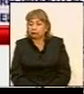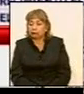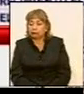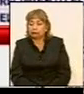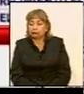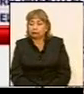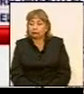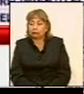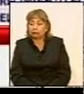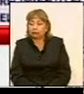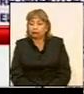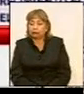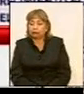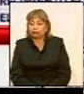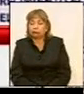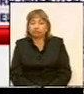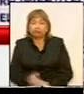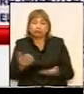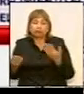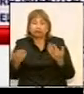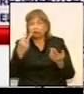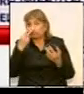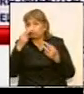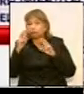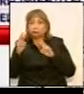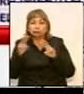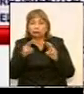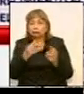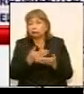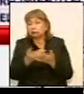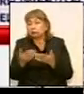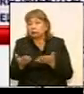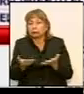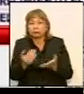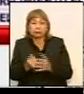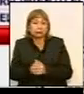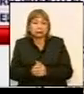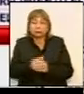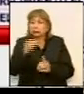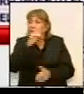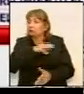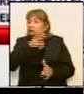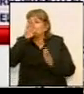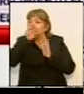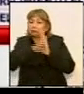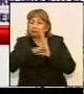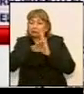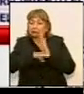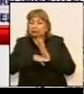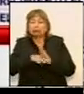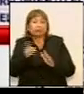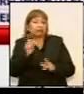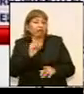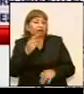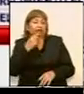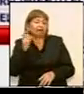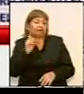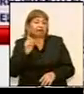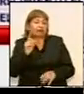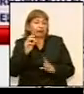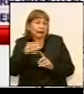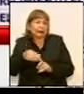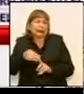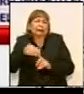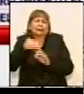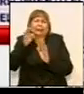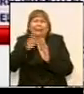29.5%, ¿no? Australia, Brasil, Argentina y México por arriba, Chile un poco por abajo, pero no es que sea